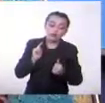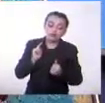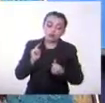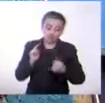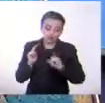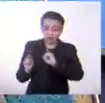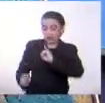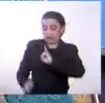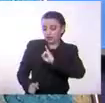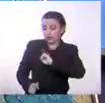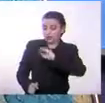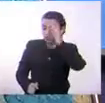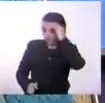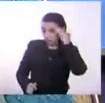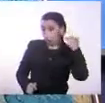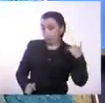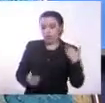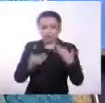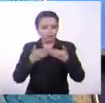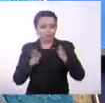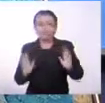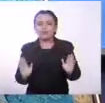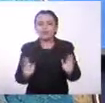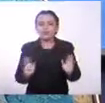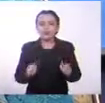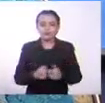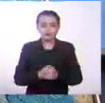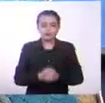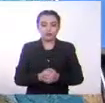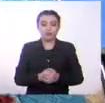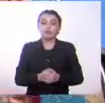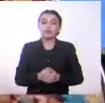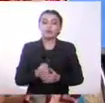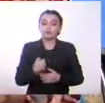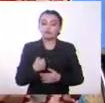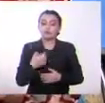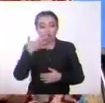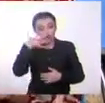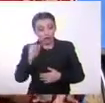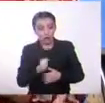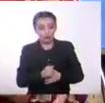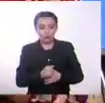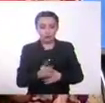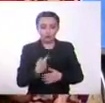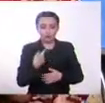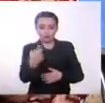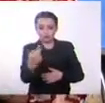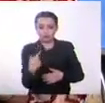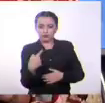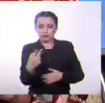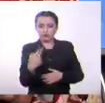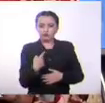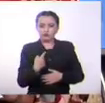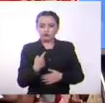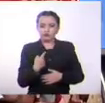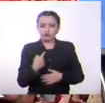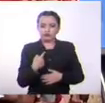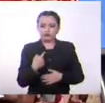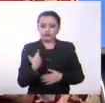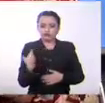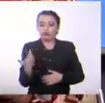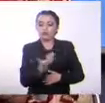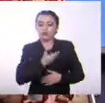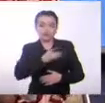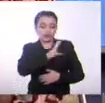entendí. Y podría ser otro ejemplo, Luis, de que tú y yo nos identificamos porque ambos somos salvadoreños,